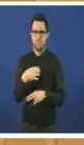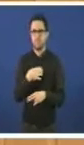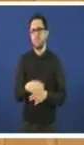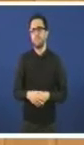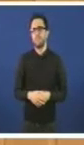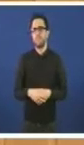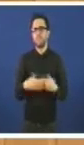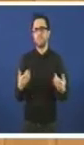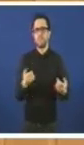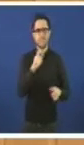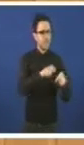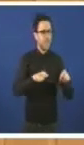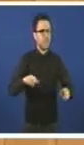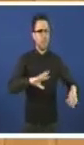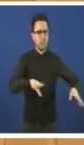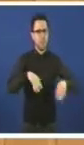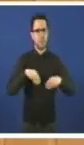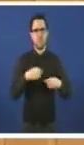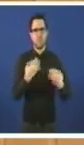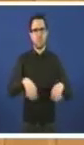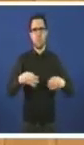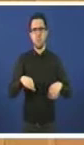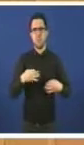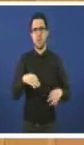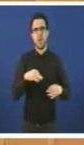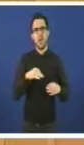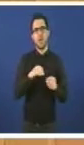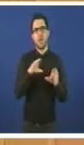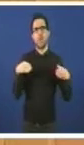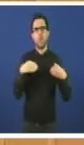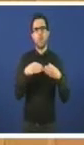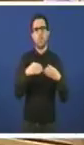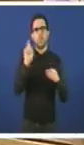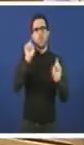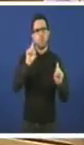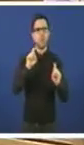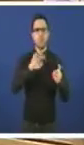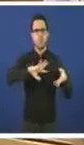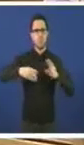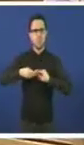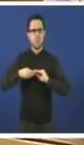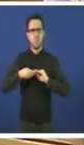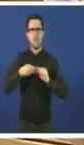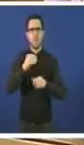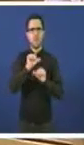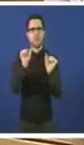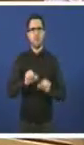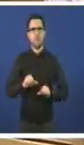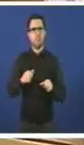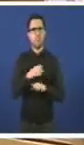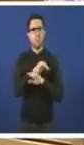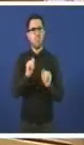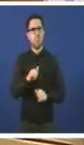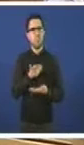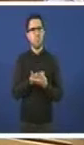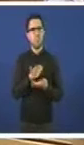a aplicación del decreto a comunidad educativa o está aplicando de manera pacífica y tampoco podemos hacer si señor lobeira